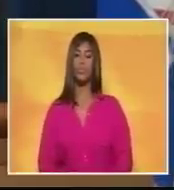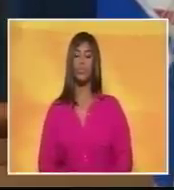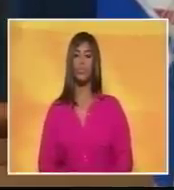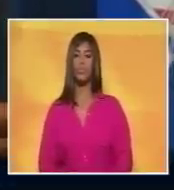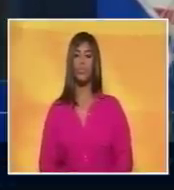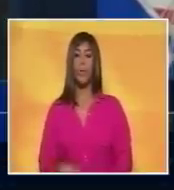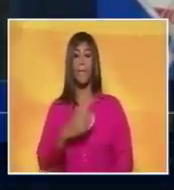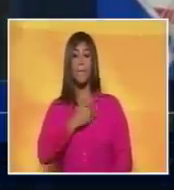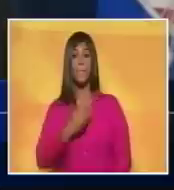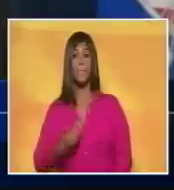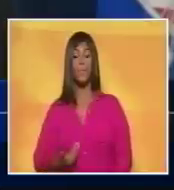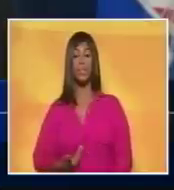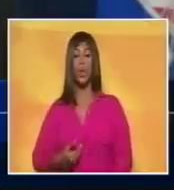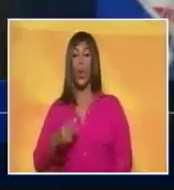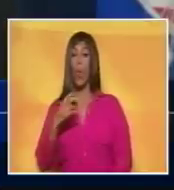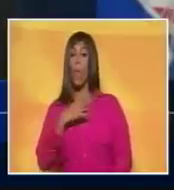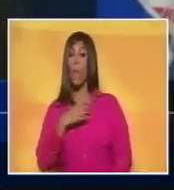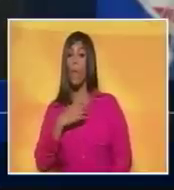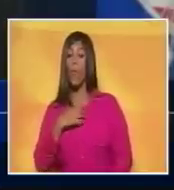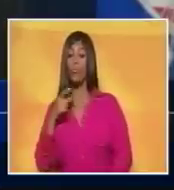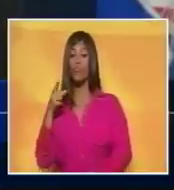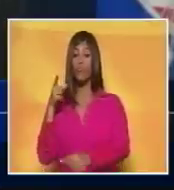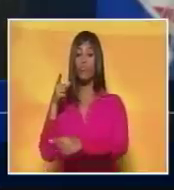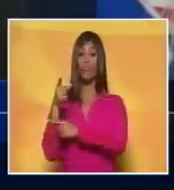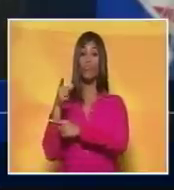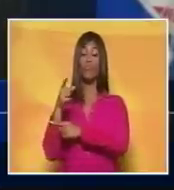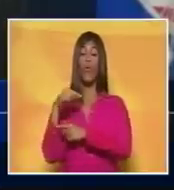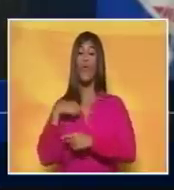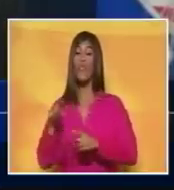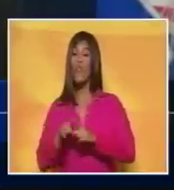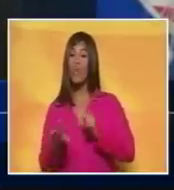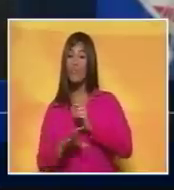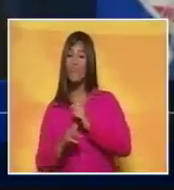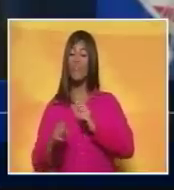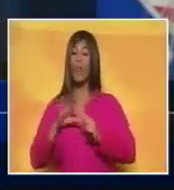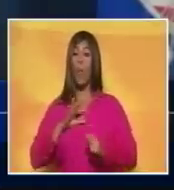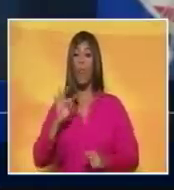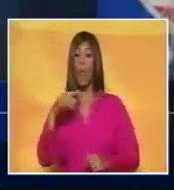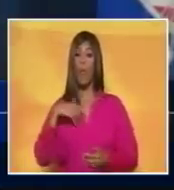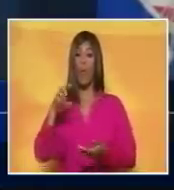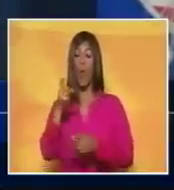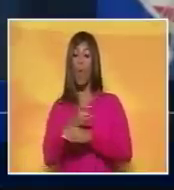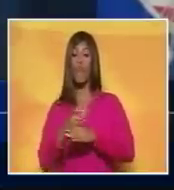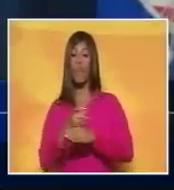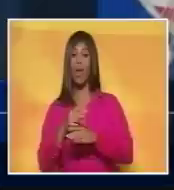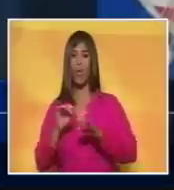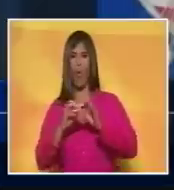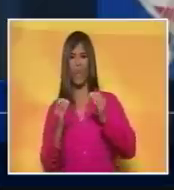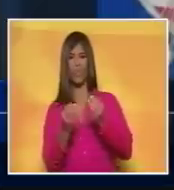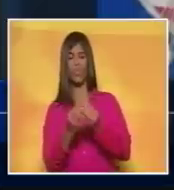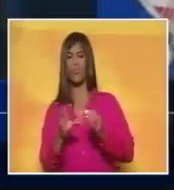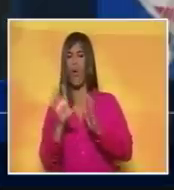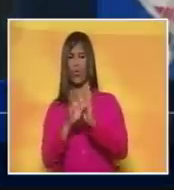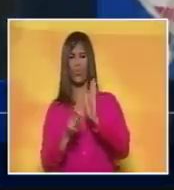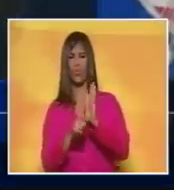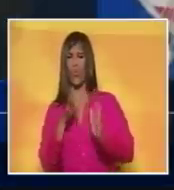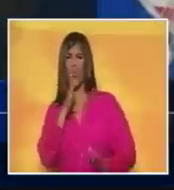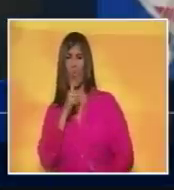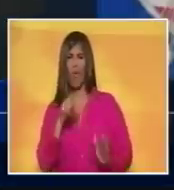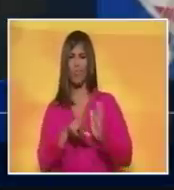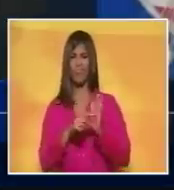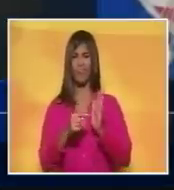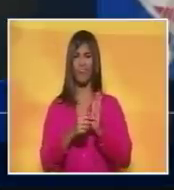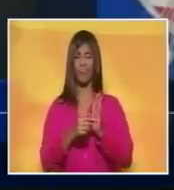El presidente no puede ser acusado con un crimen federal mientras está en la oficina. Esto es inconstitucional.